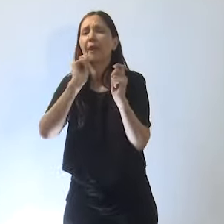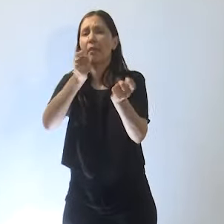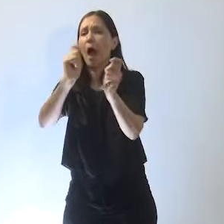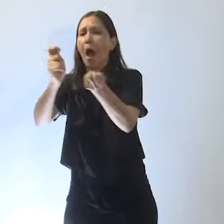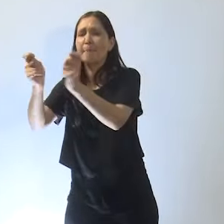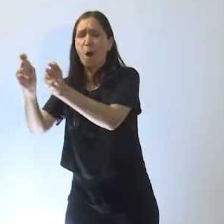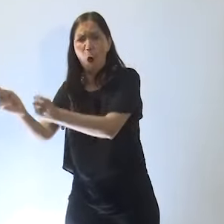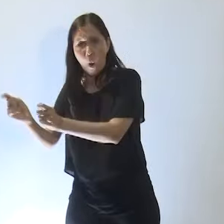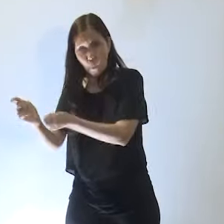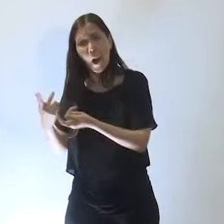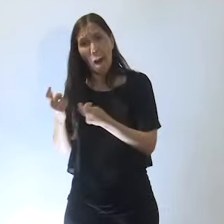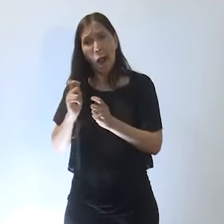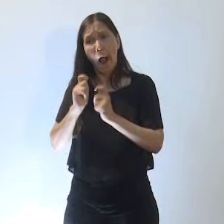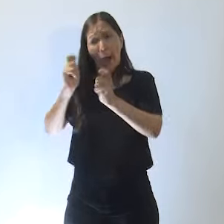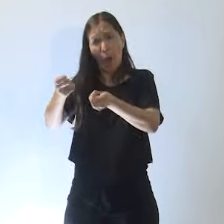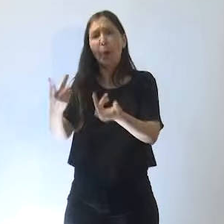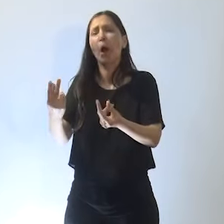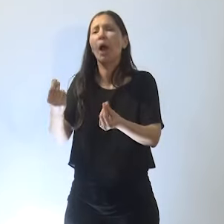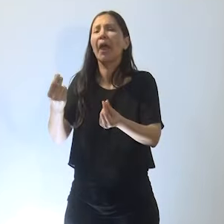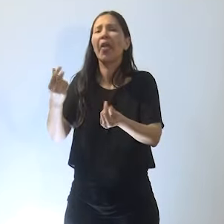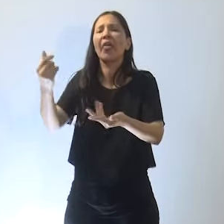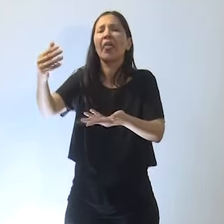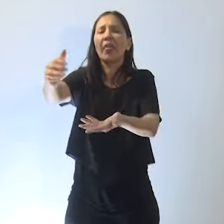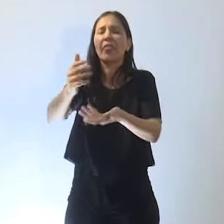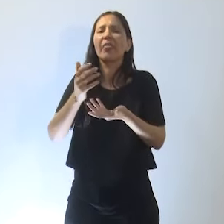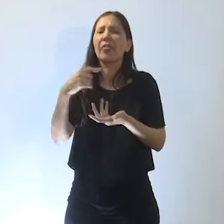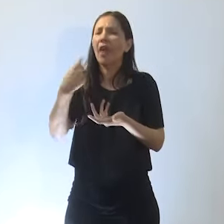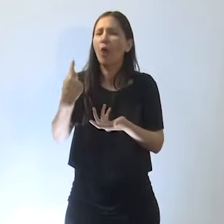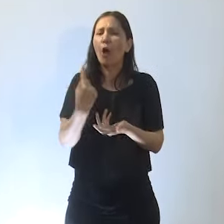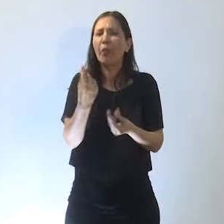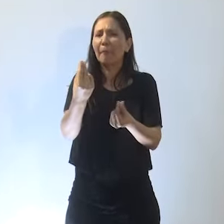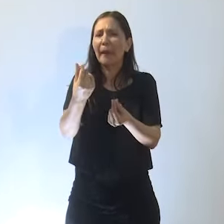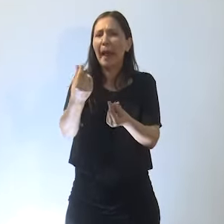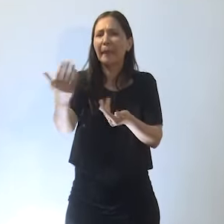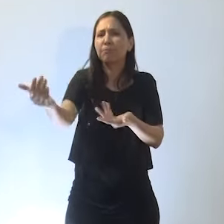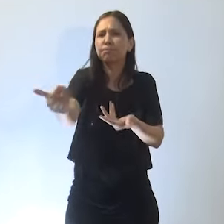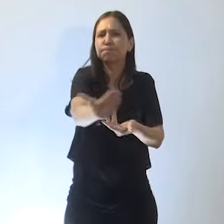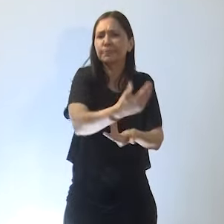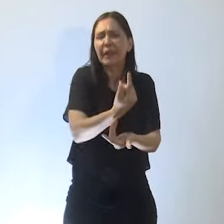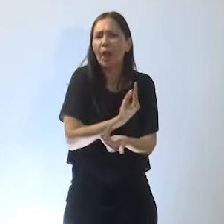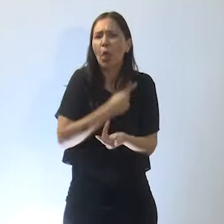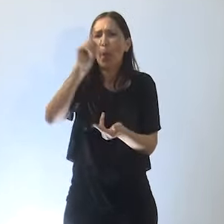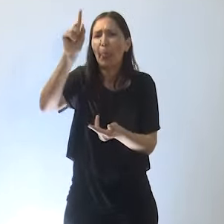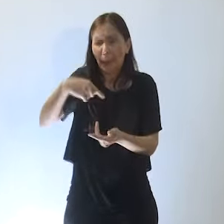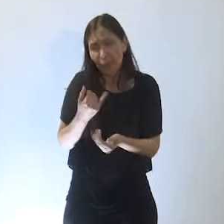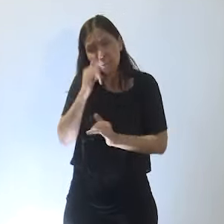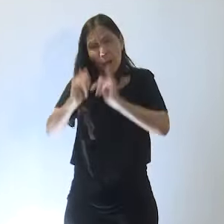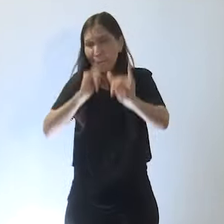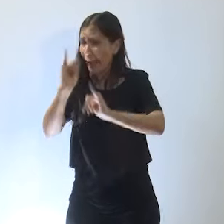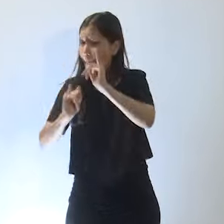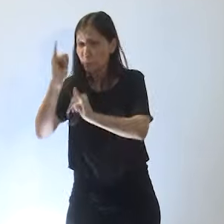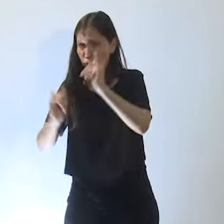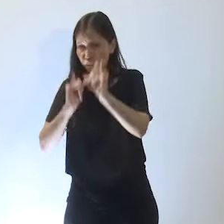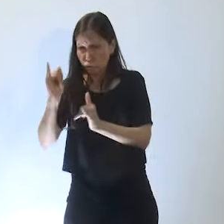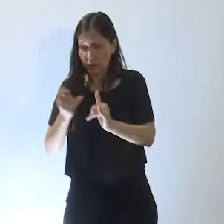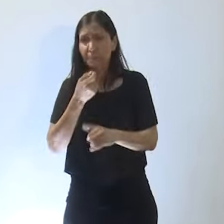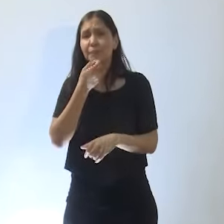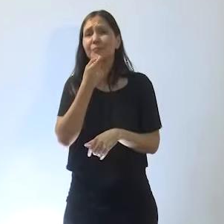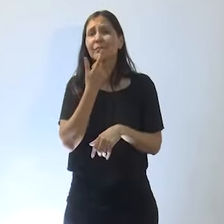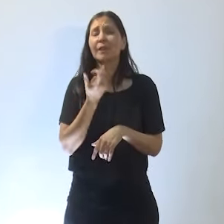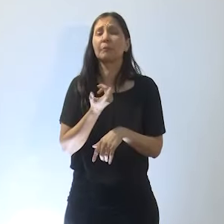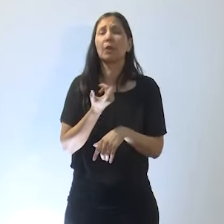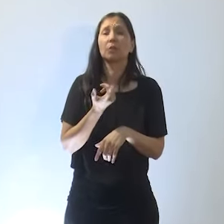para comprar la no es gracias a las retenciones a las exportaciones no puede ser me encontré que en mi curso la mayoría de mis alumnos de un curso politizado